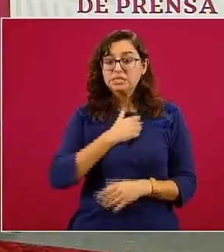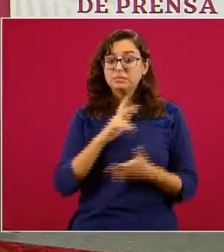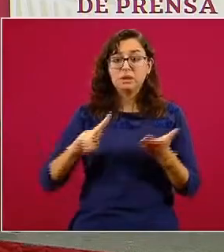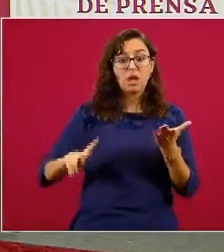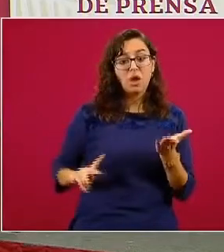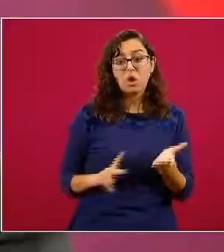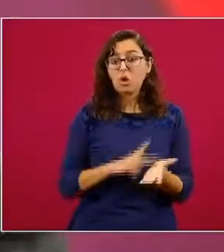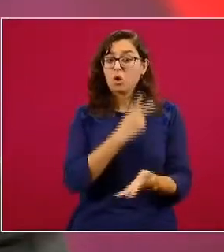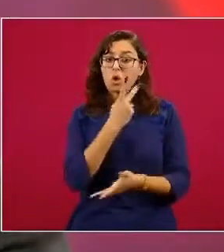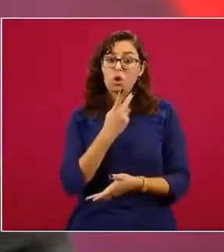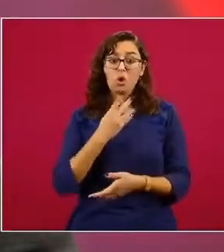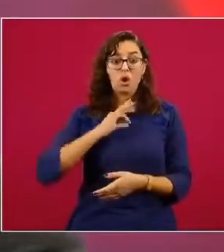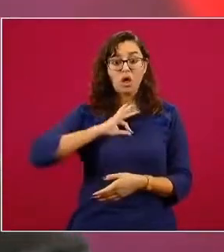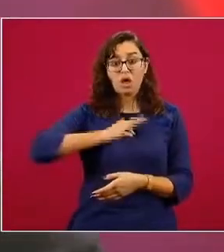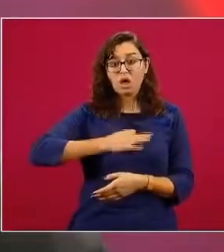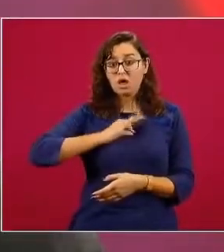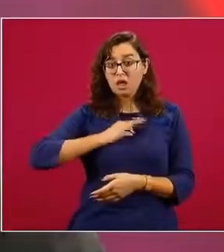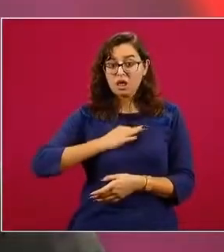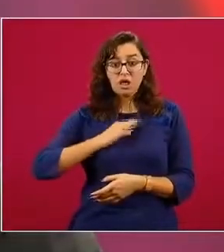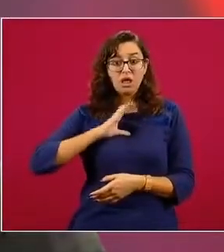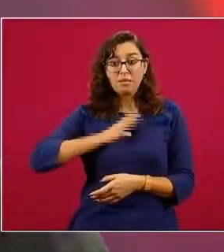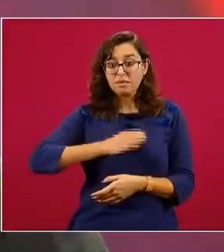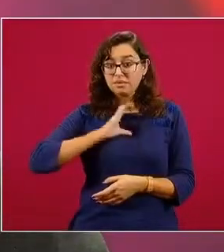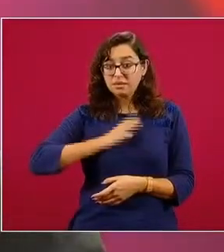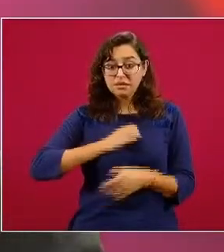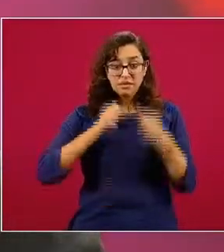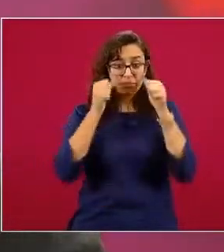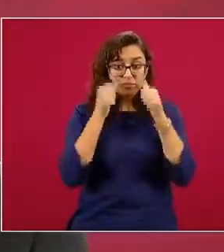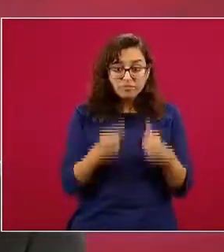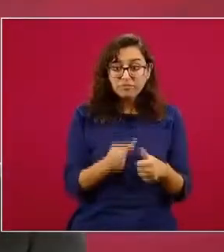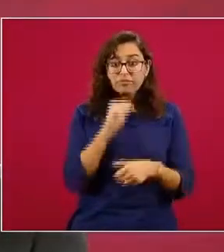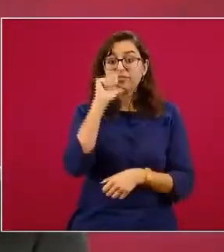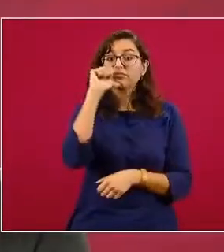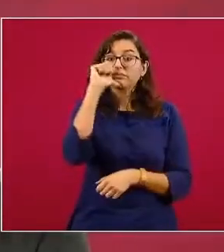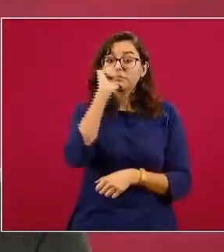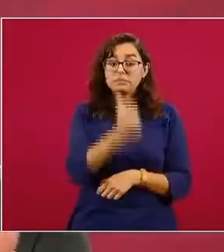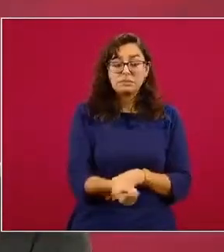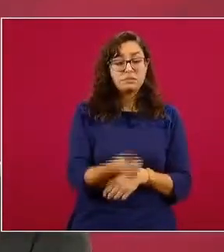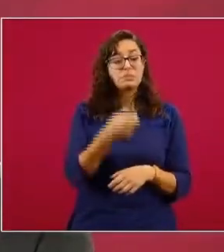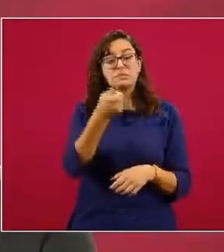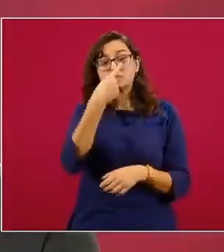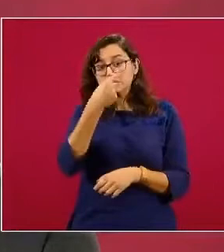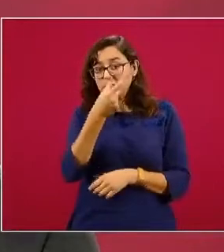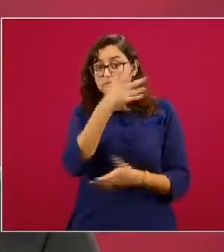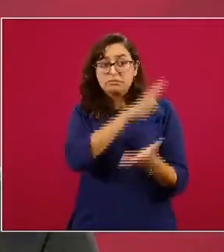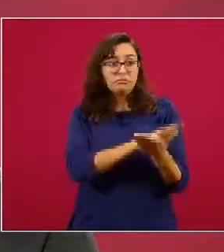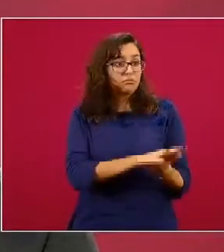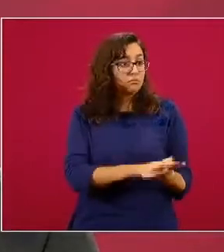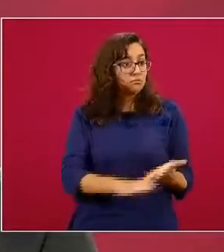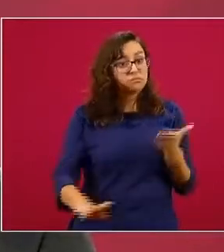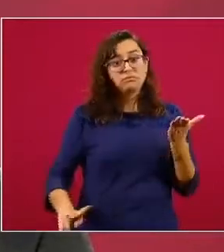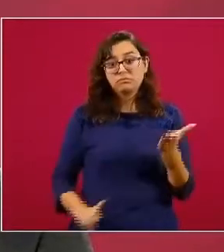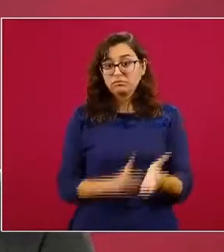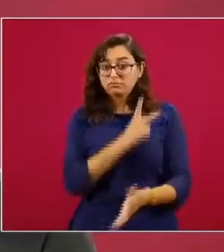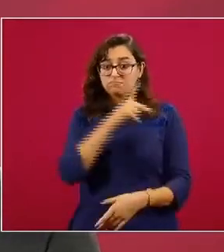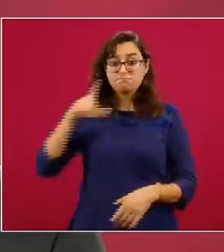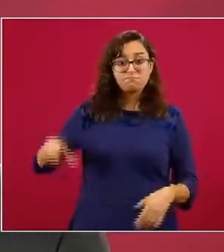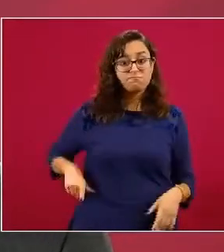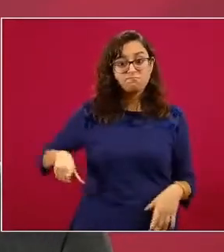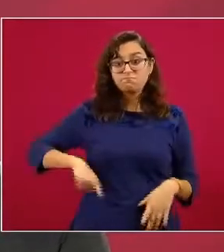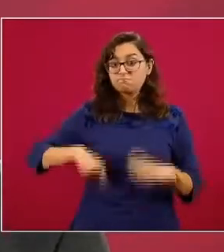un robo a instalaciones del gobierno. No es el caso, es muy desfavorable, pero no le ocurrió un robo al